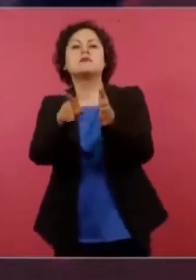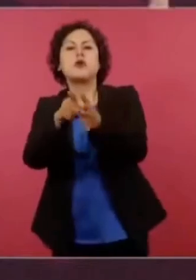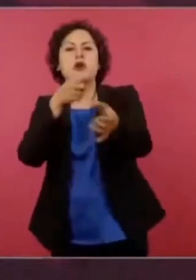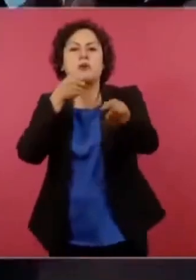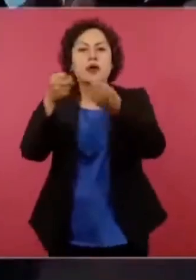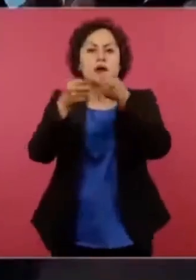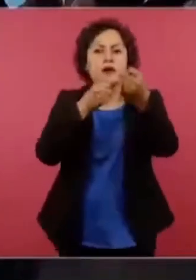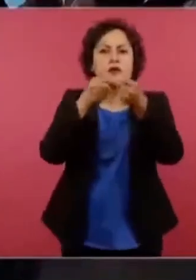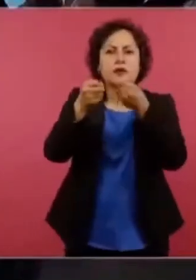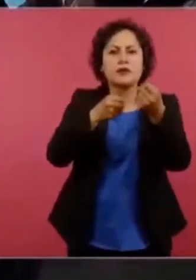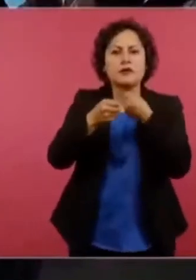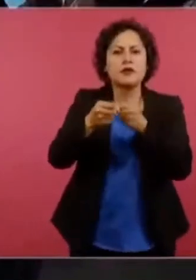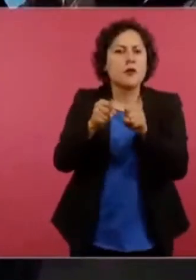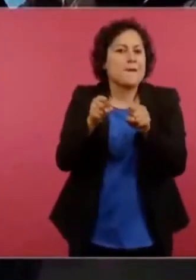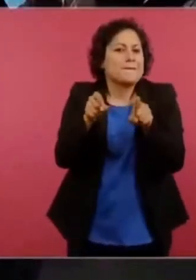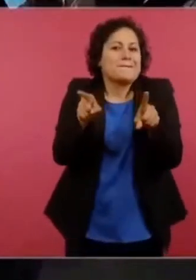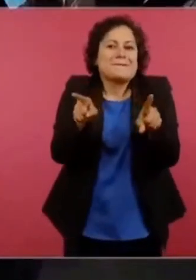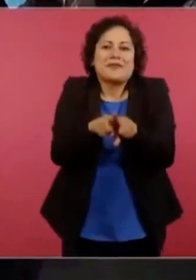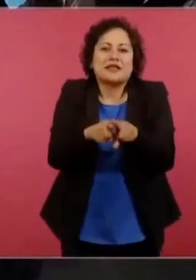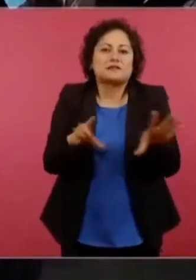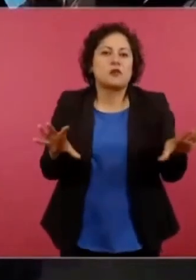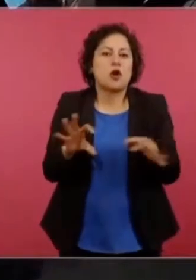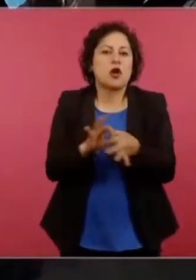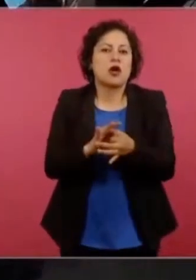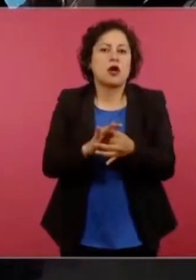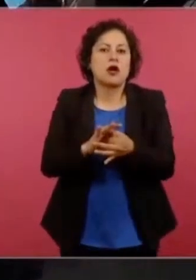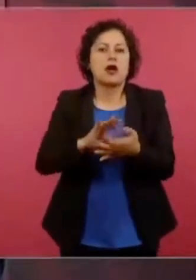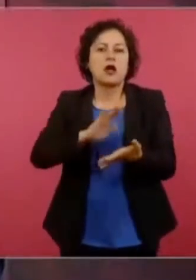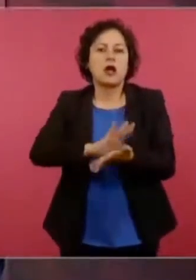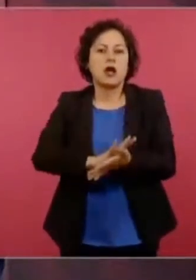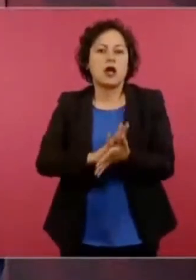poder, guardando silencio.